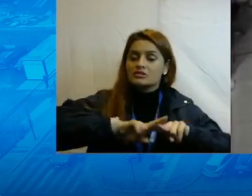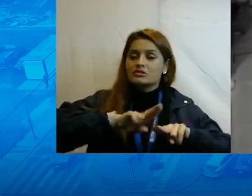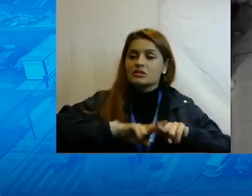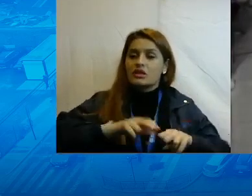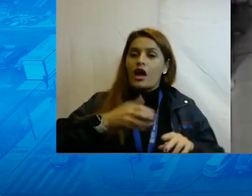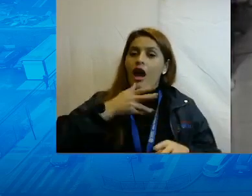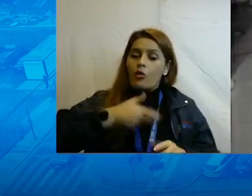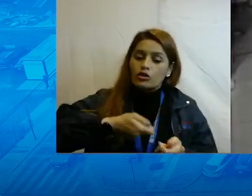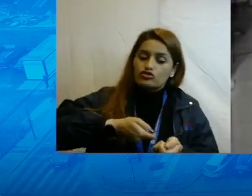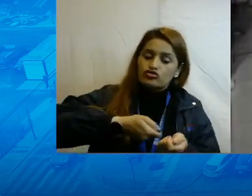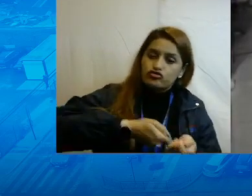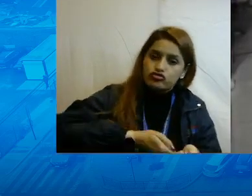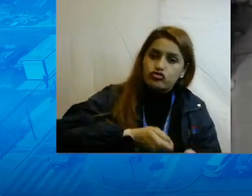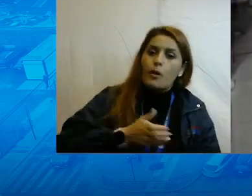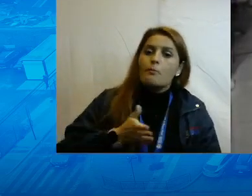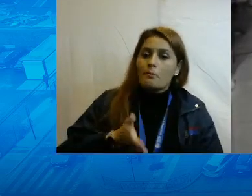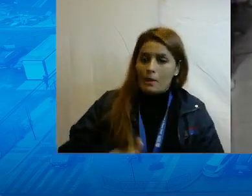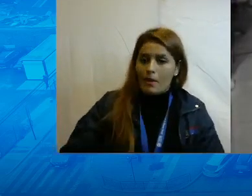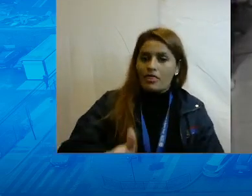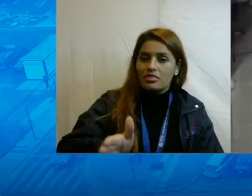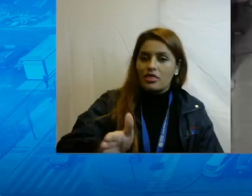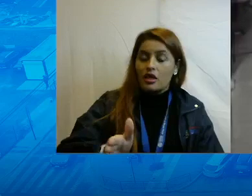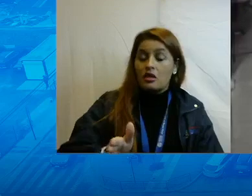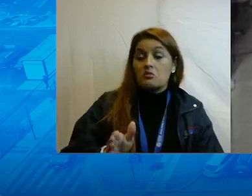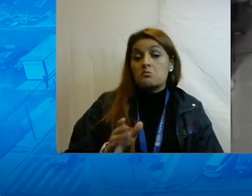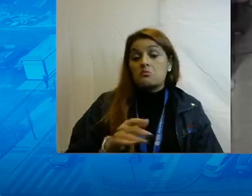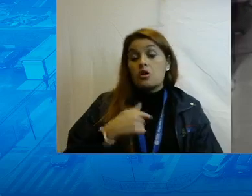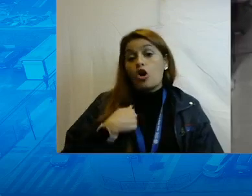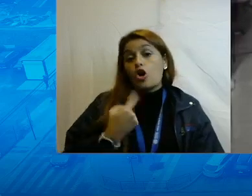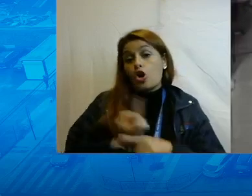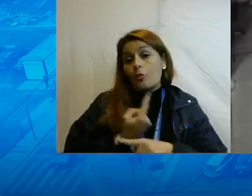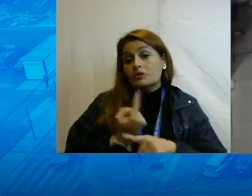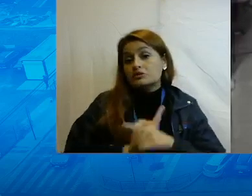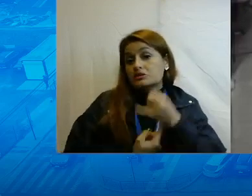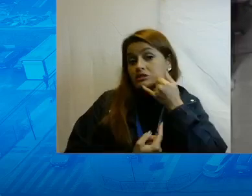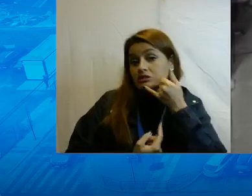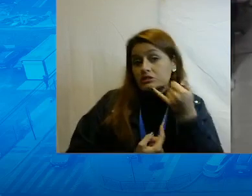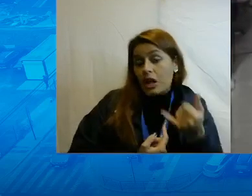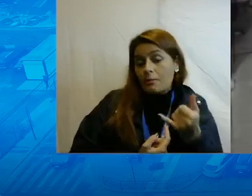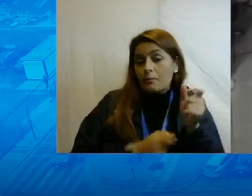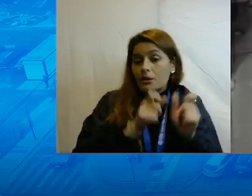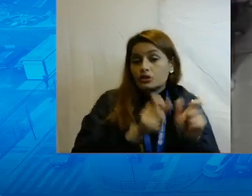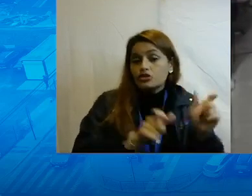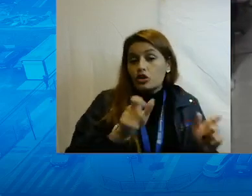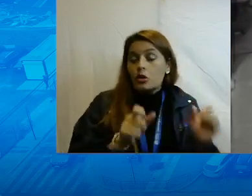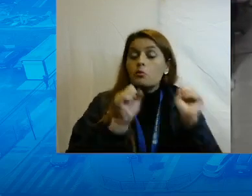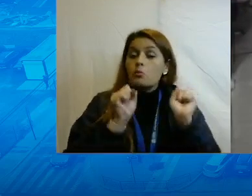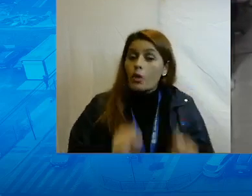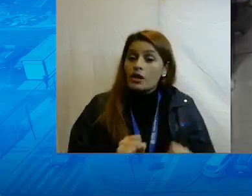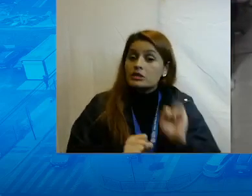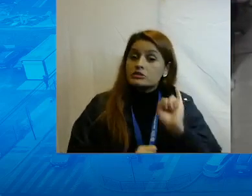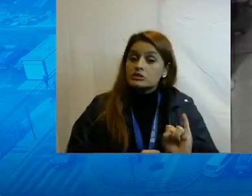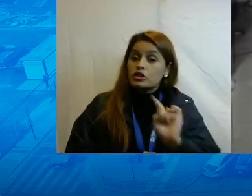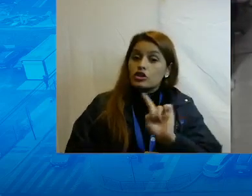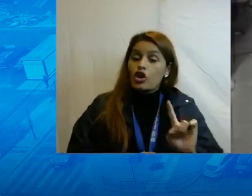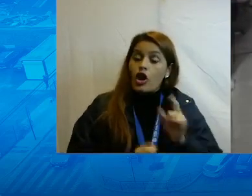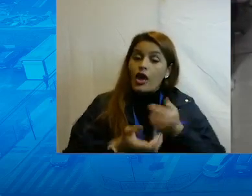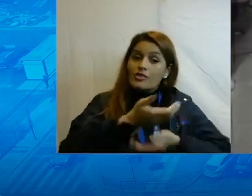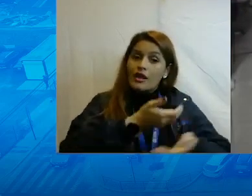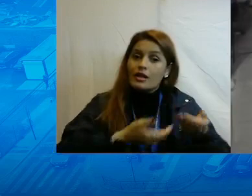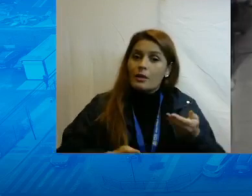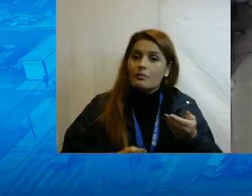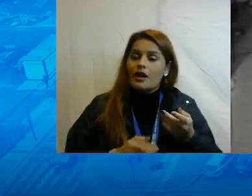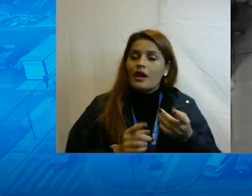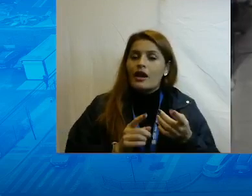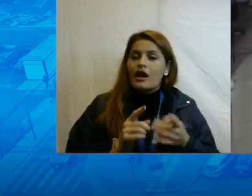el riego permanente, quizás tomar contacto con la comunidad y ver si se intercambia la